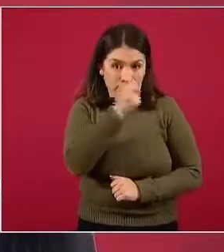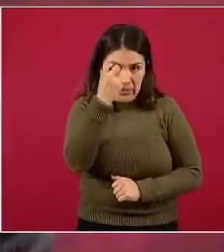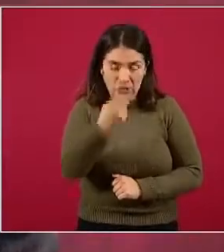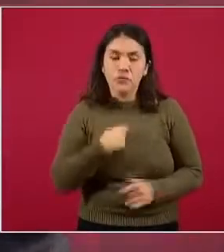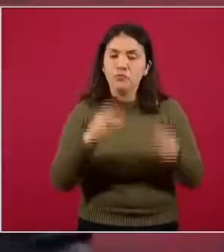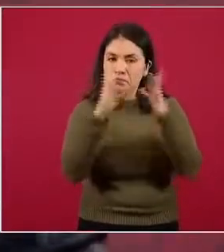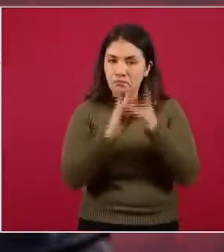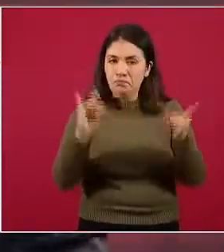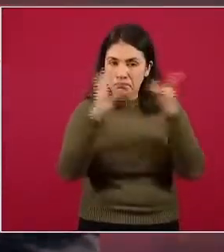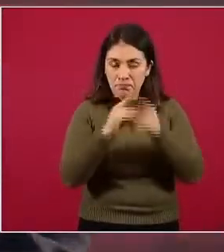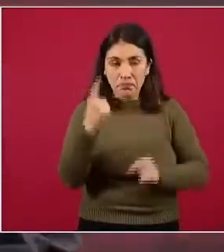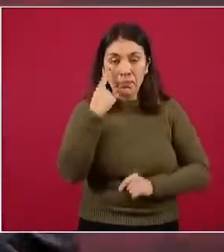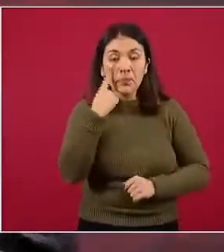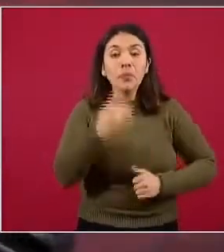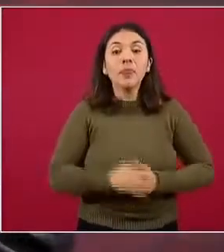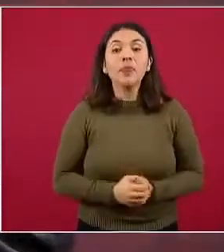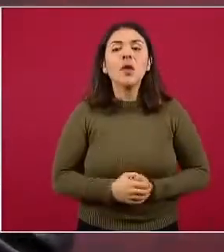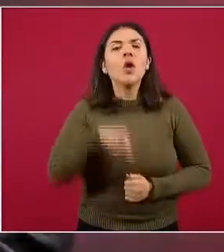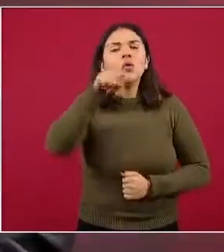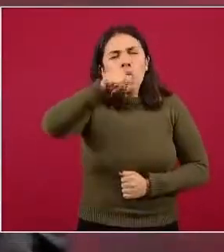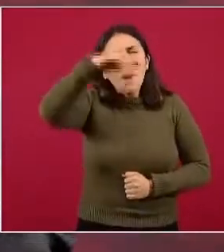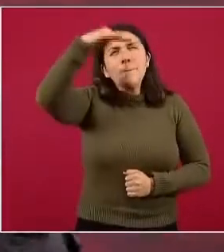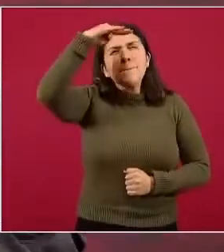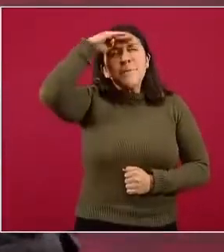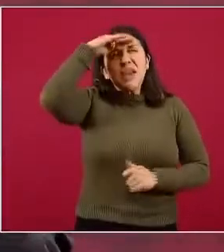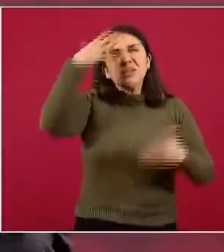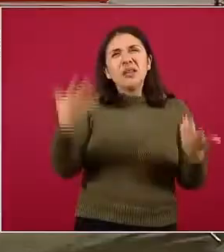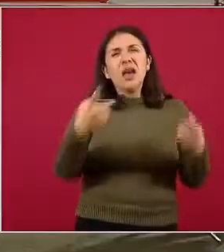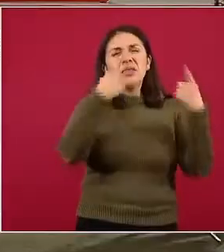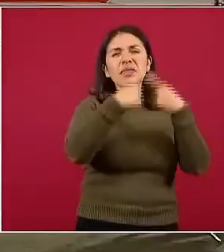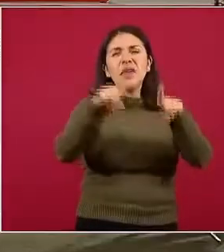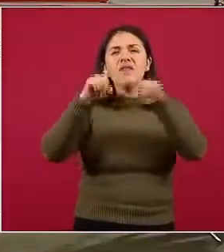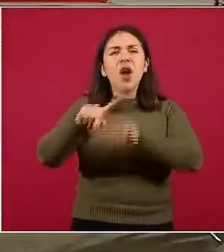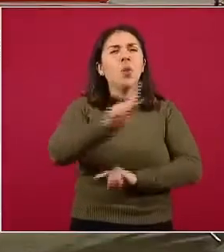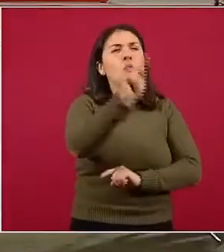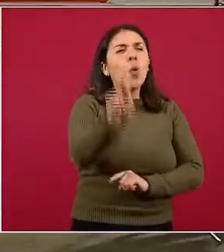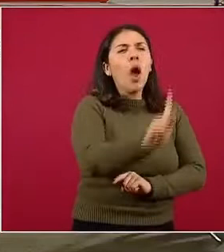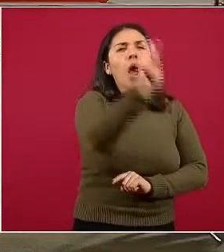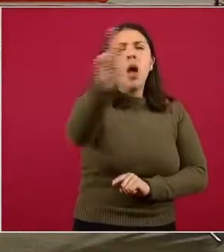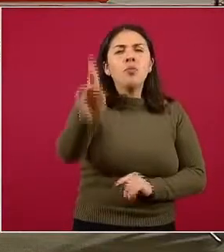ilustrar de esta manera. Pensemos en los distintos poblados,